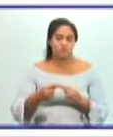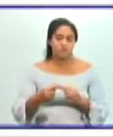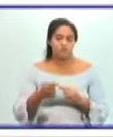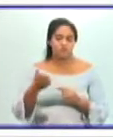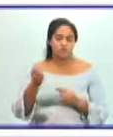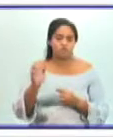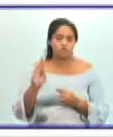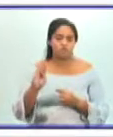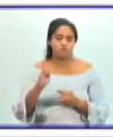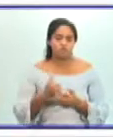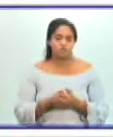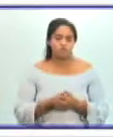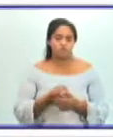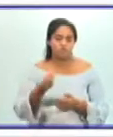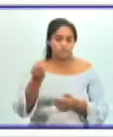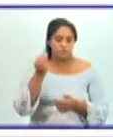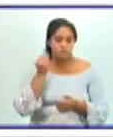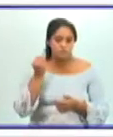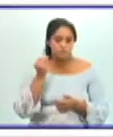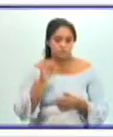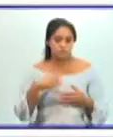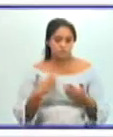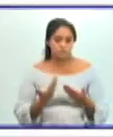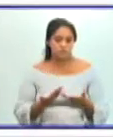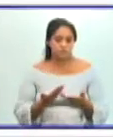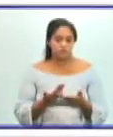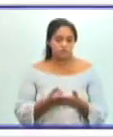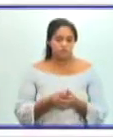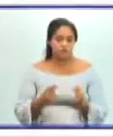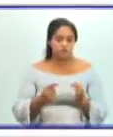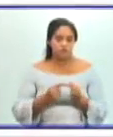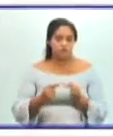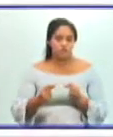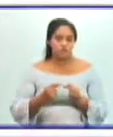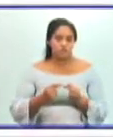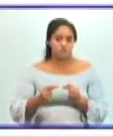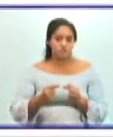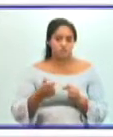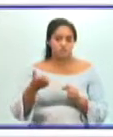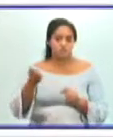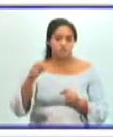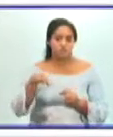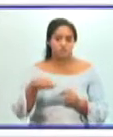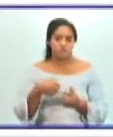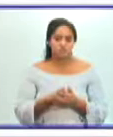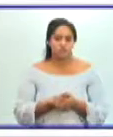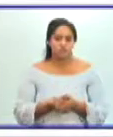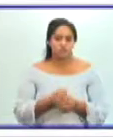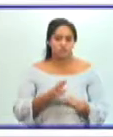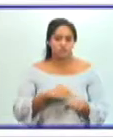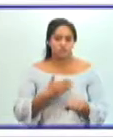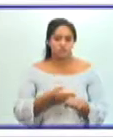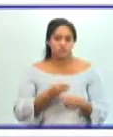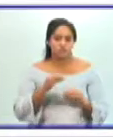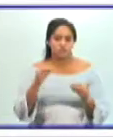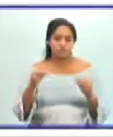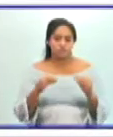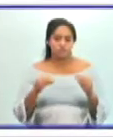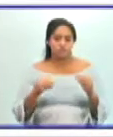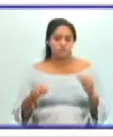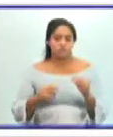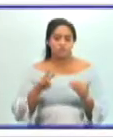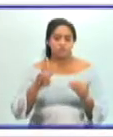pero conoces la longitud del segmento AG. Luego sustituyes su